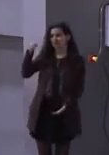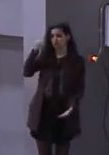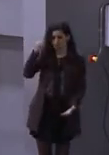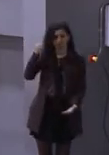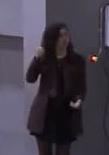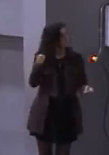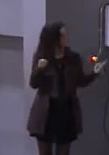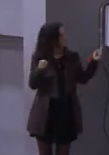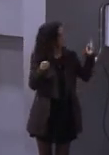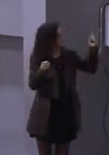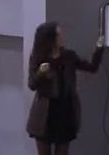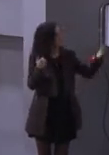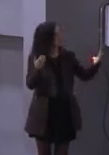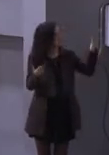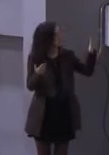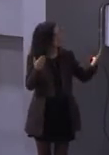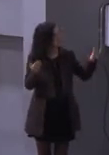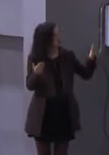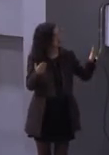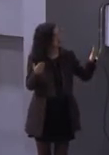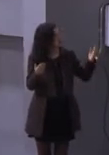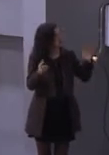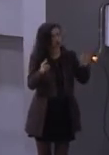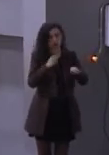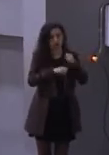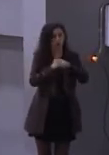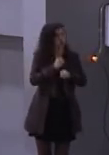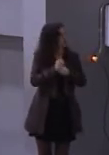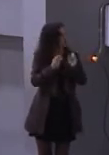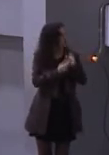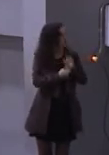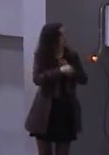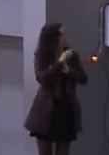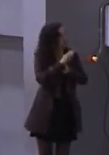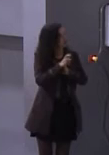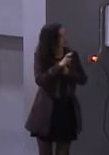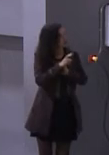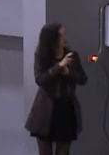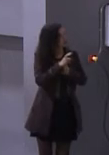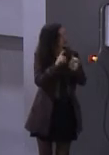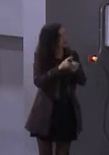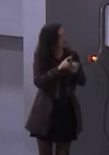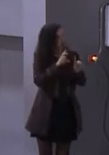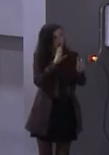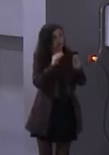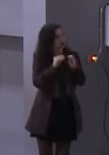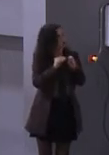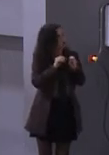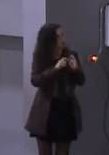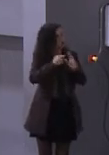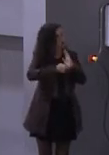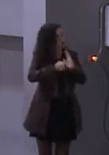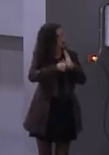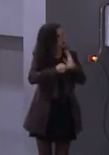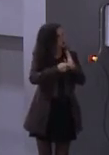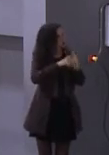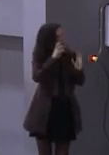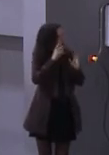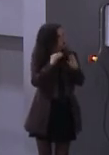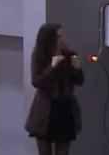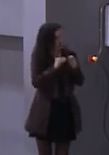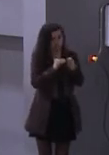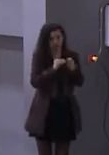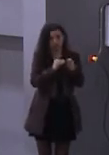la comparación en el 2018 y esta es la diferencia en relación con el ajuste que se hace